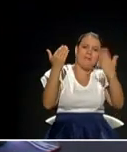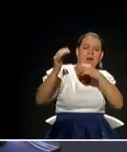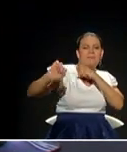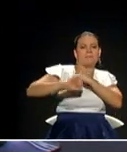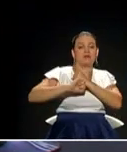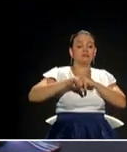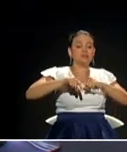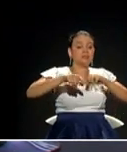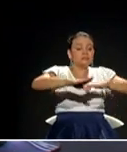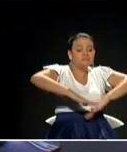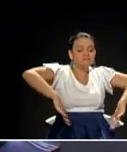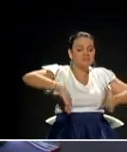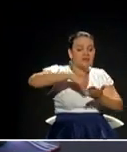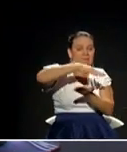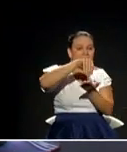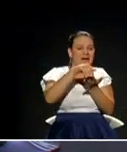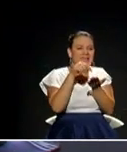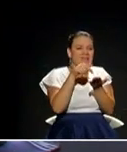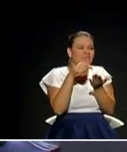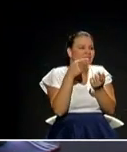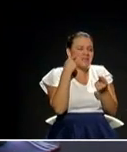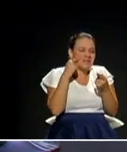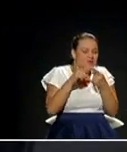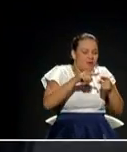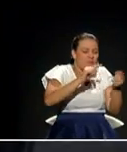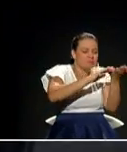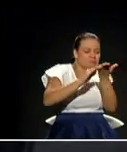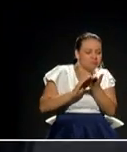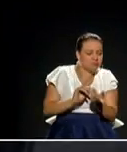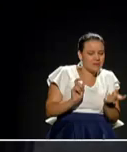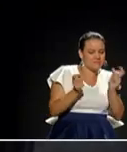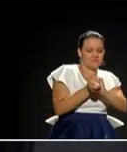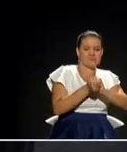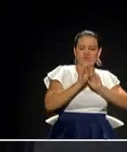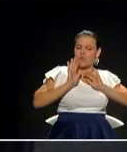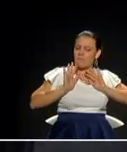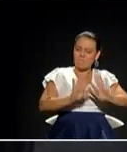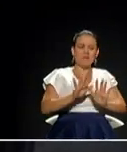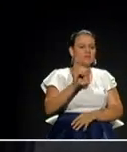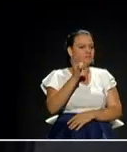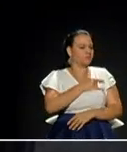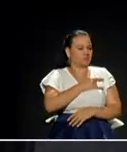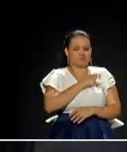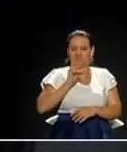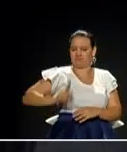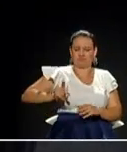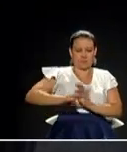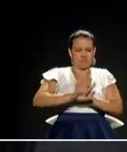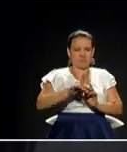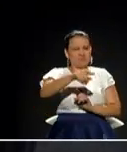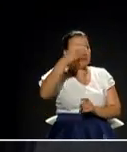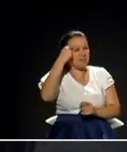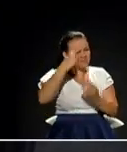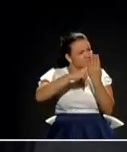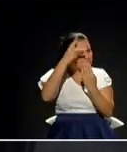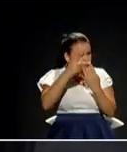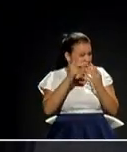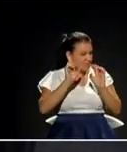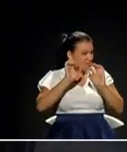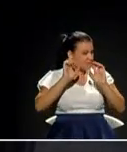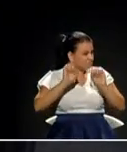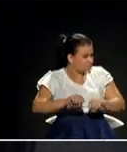un distrito o una zona especialmente educativa que piensas desde proyecto piensas incorporarlo en esa